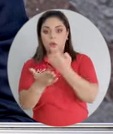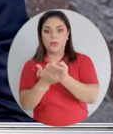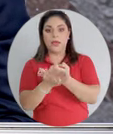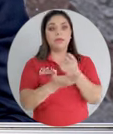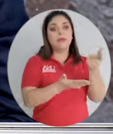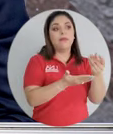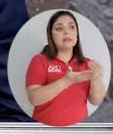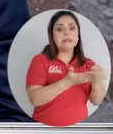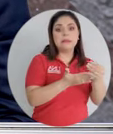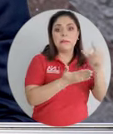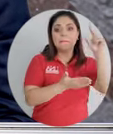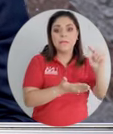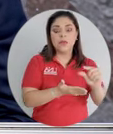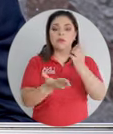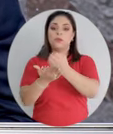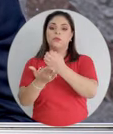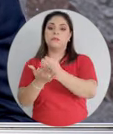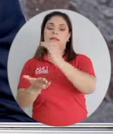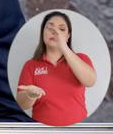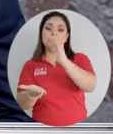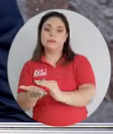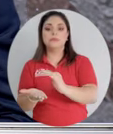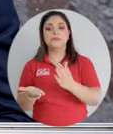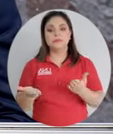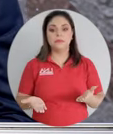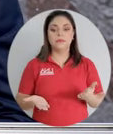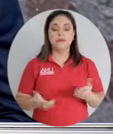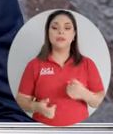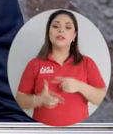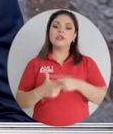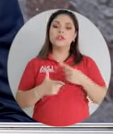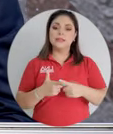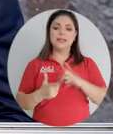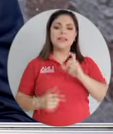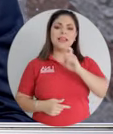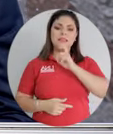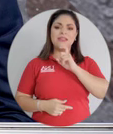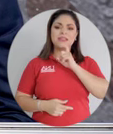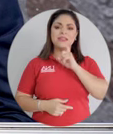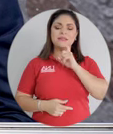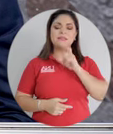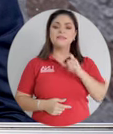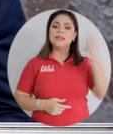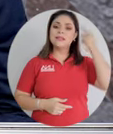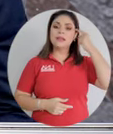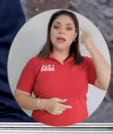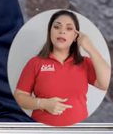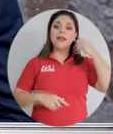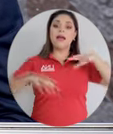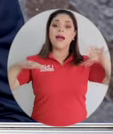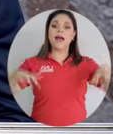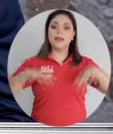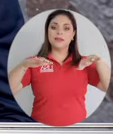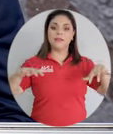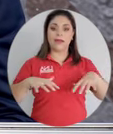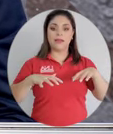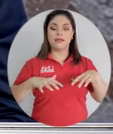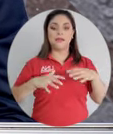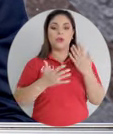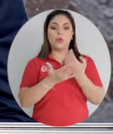economía, se ha visto muy golpeado. Difícilmente podríamos pensar en una capacidad de